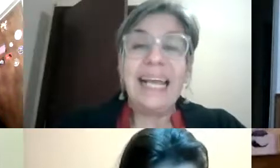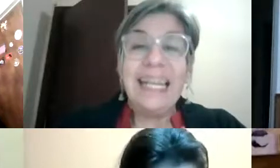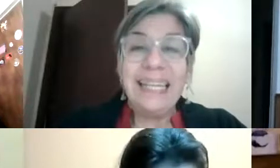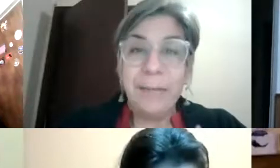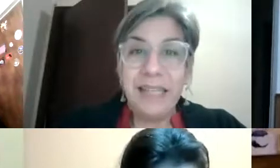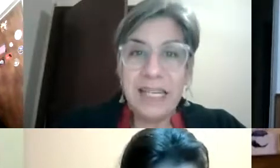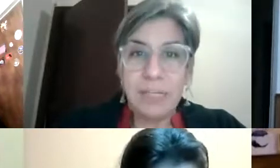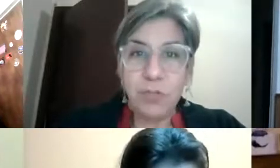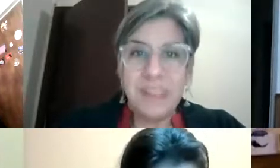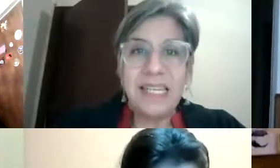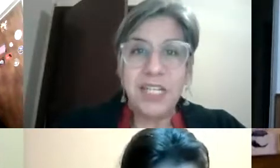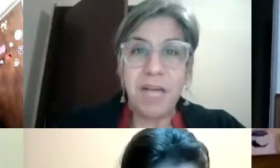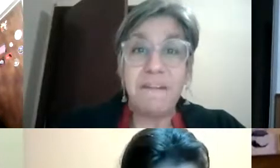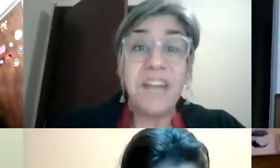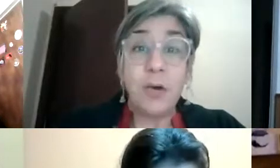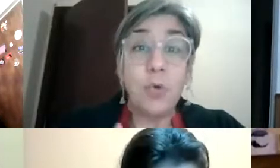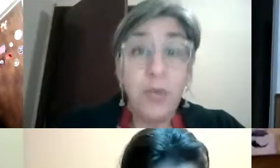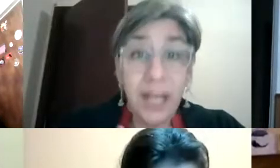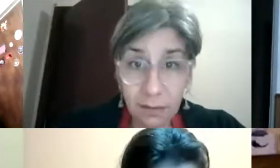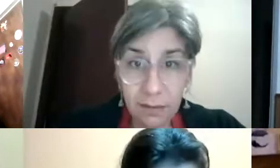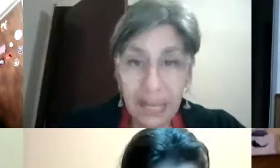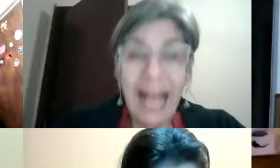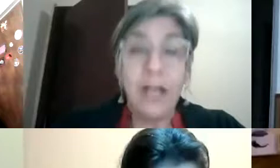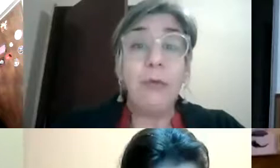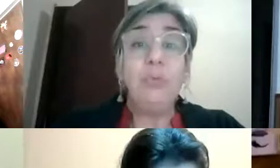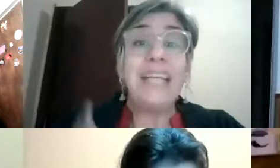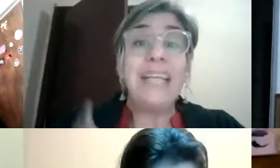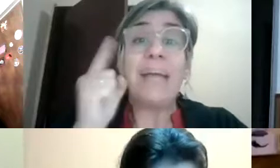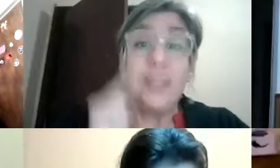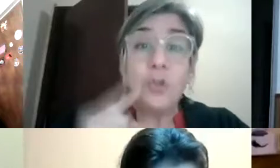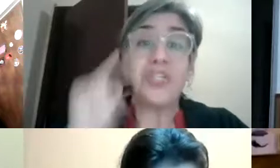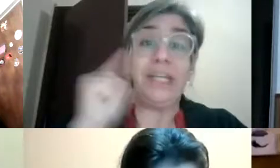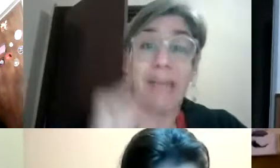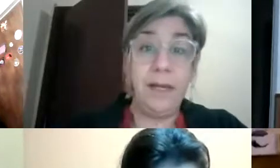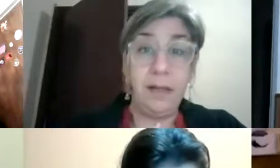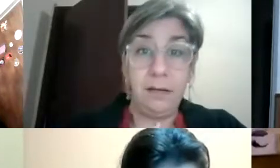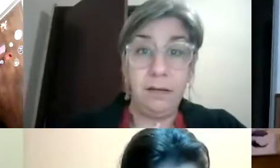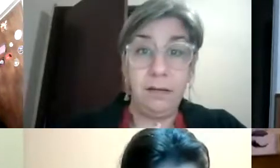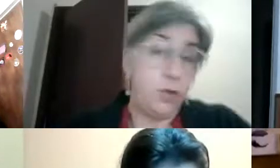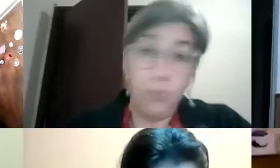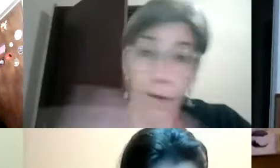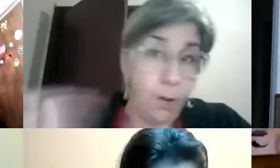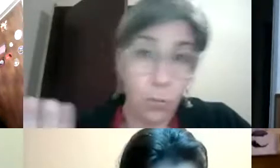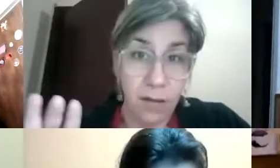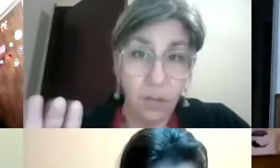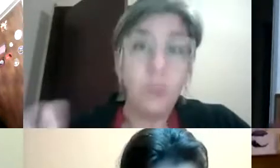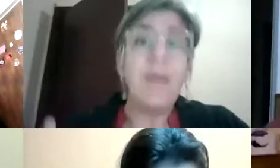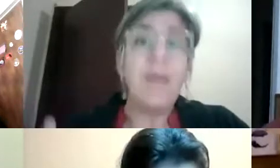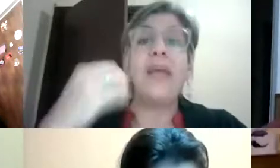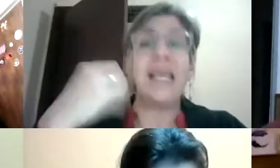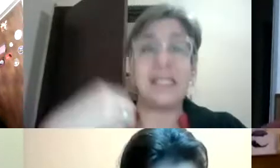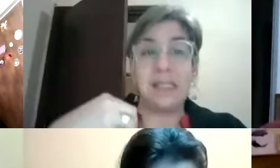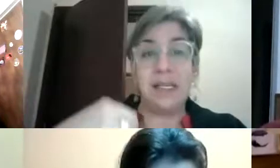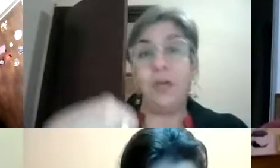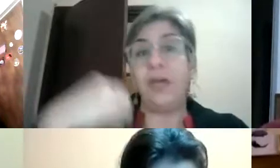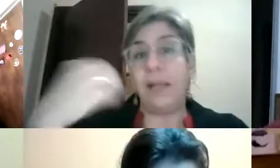La gente en VIH muchas veces le llama vacuna a un tratamiento inyectable, que no es una vacuna, ¿no? Una